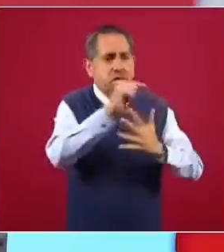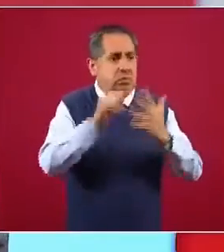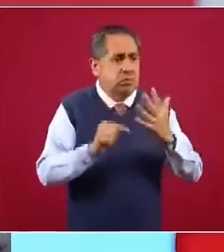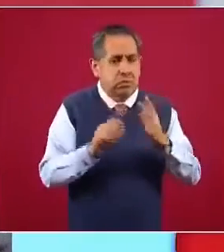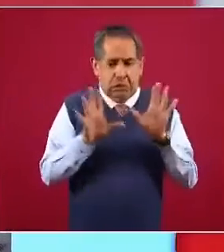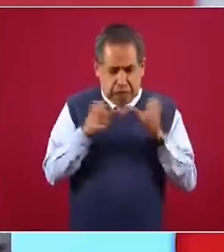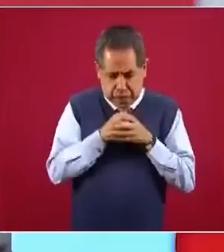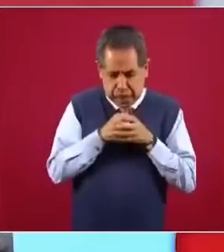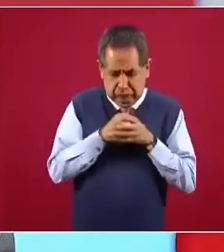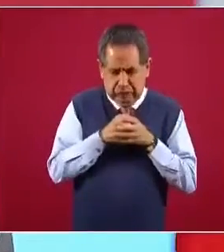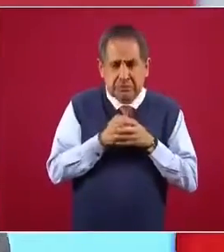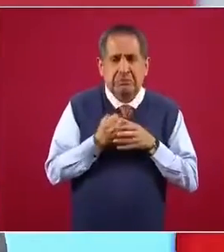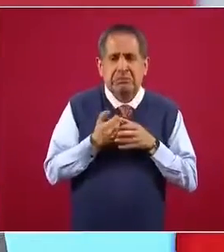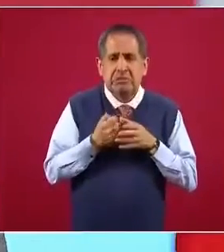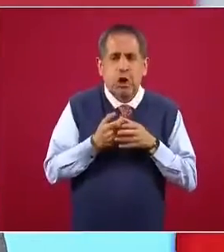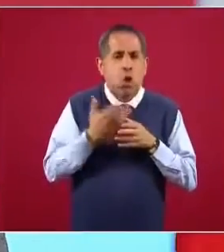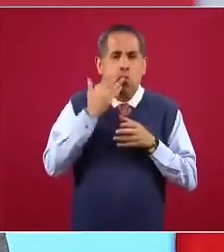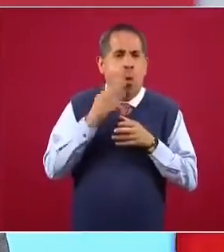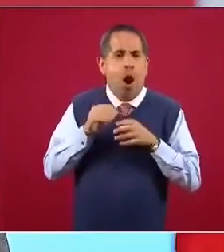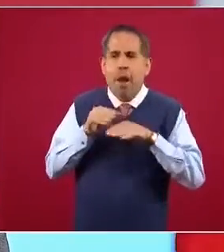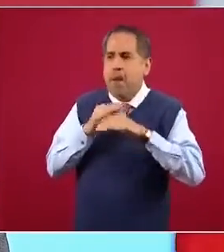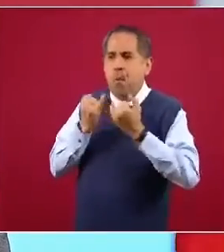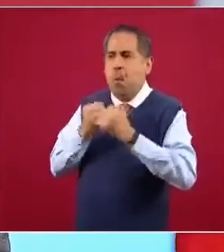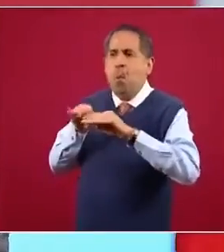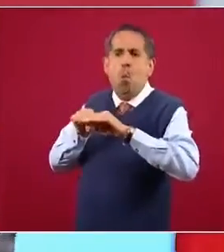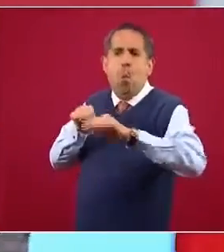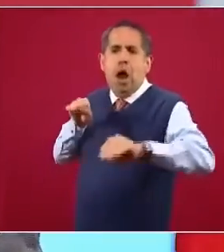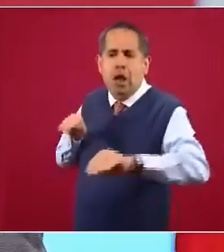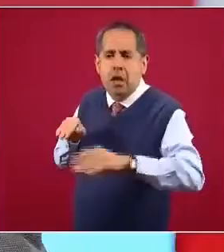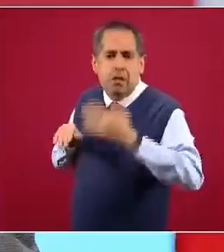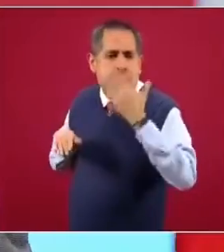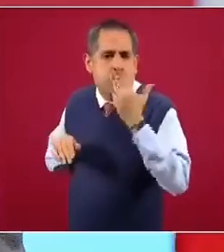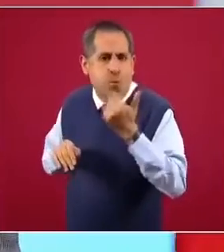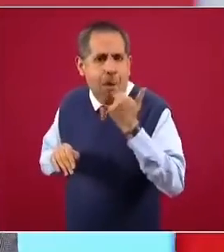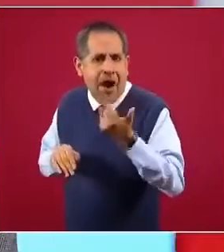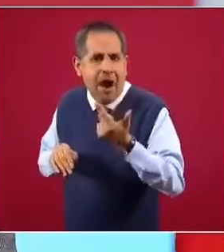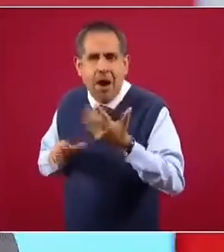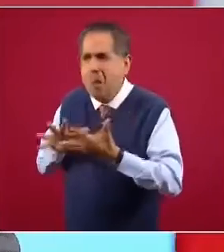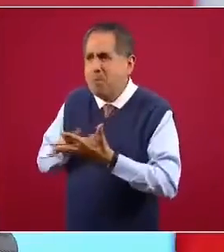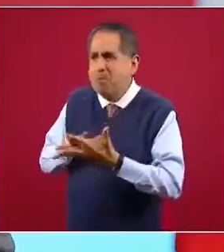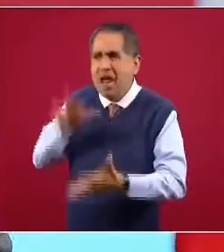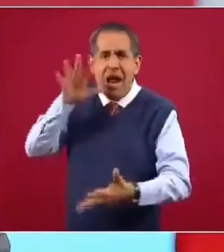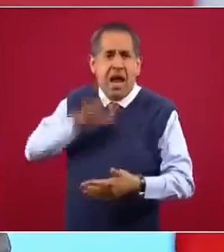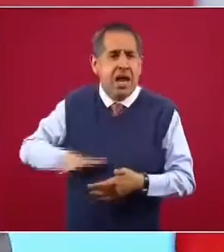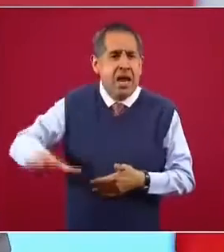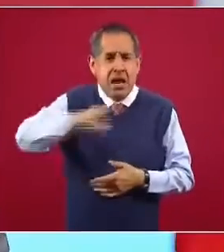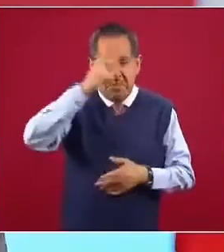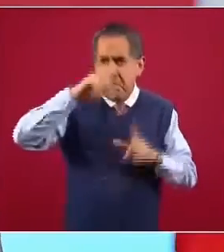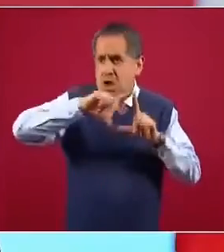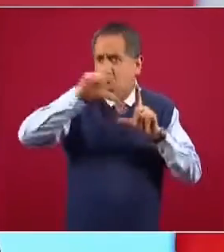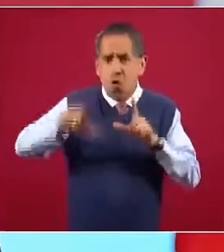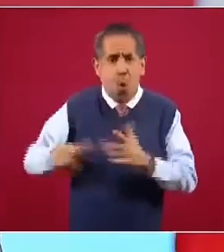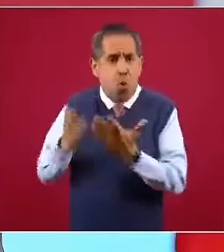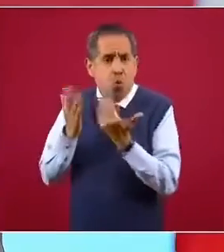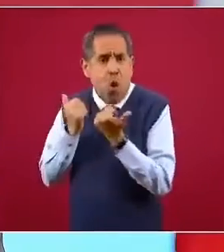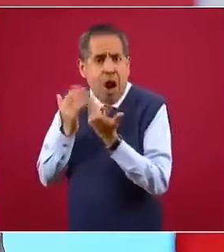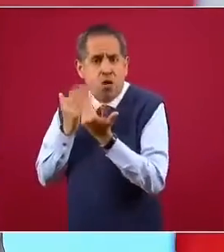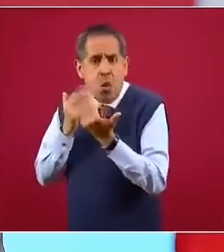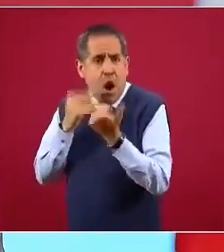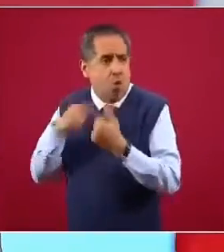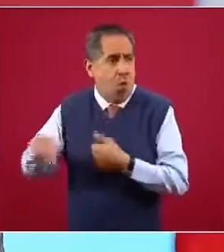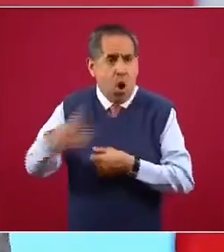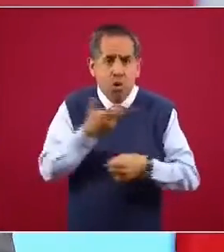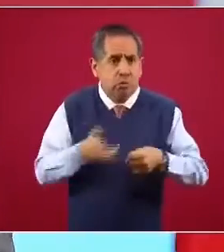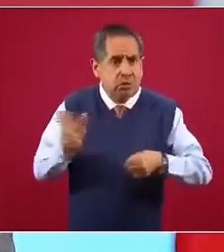se ha distribuido de una manera sumamente desigual. Y hay una enorme mayoría del territorio que no tiene cobertura de servicios de